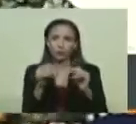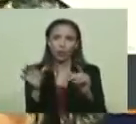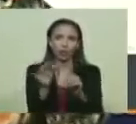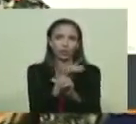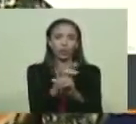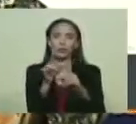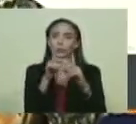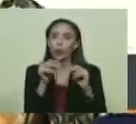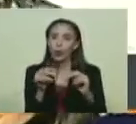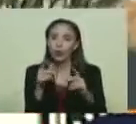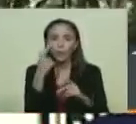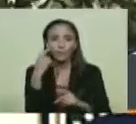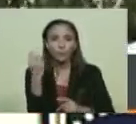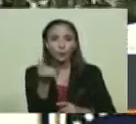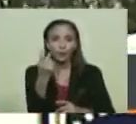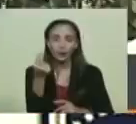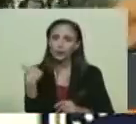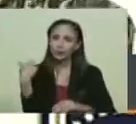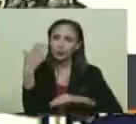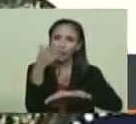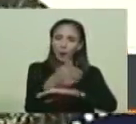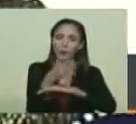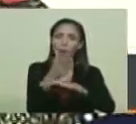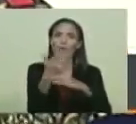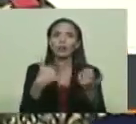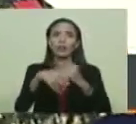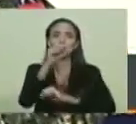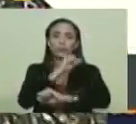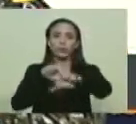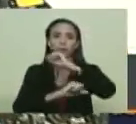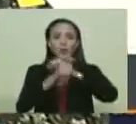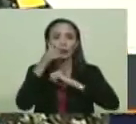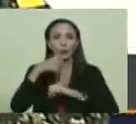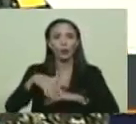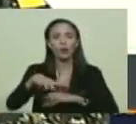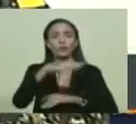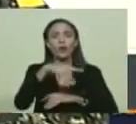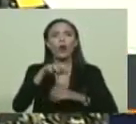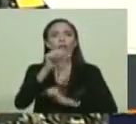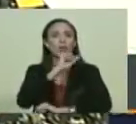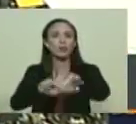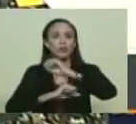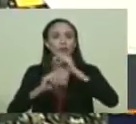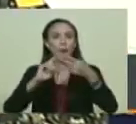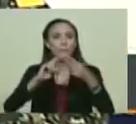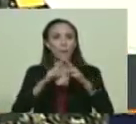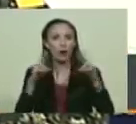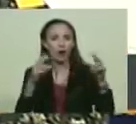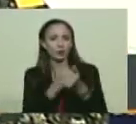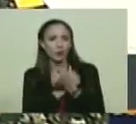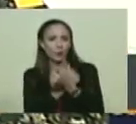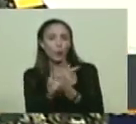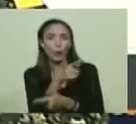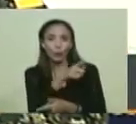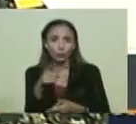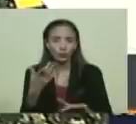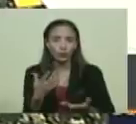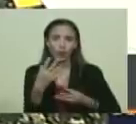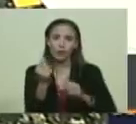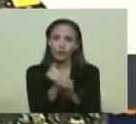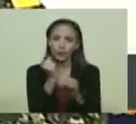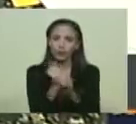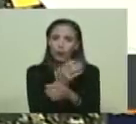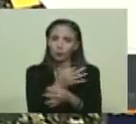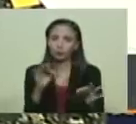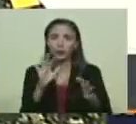delincuentes. Vayan al combate de la paz. Ustedes son la garantía de